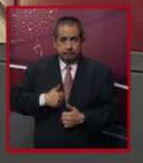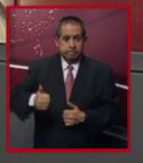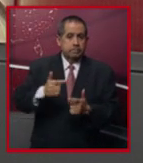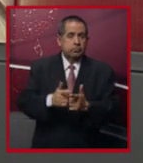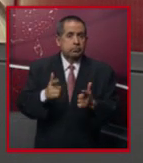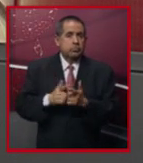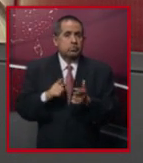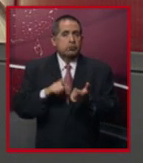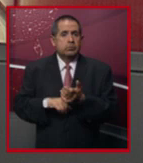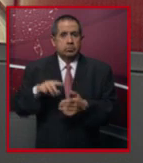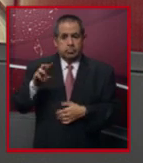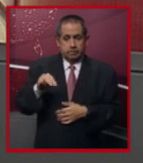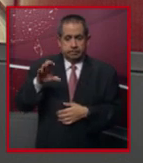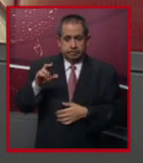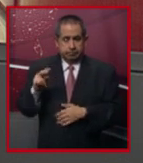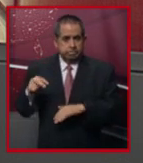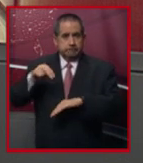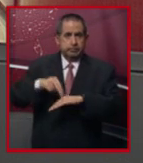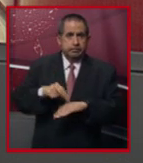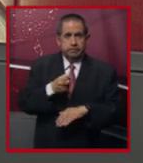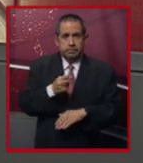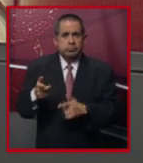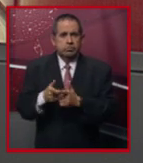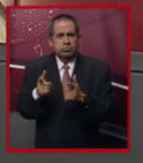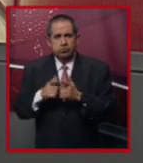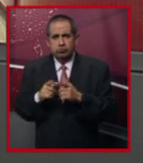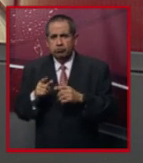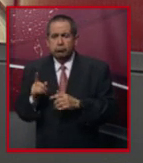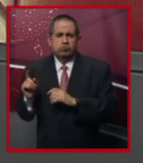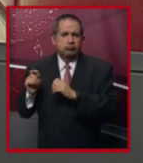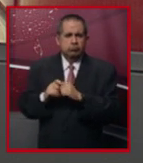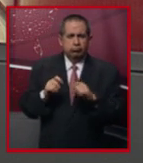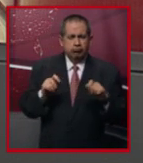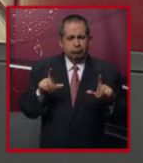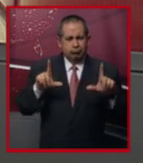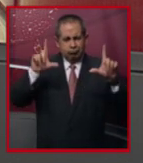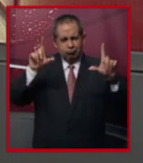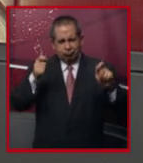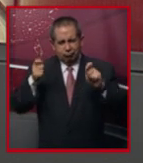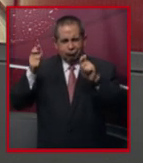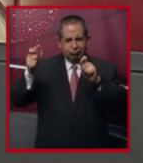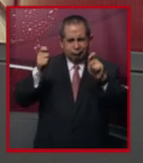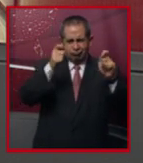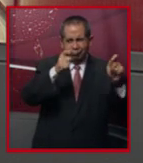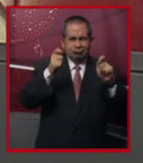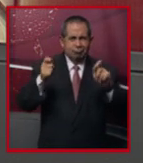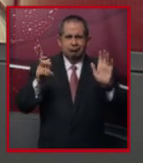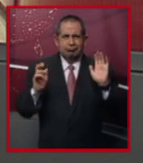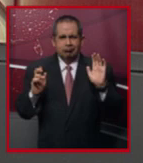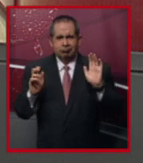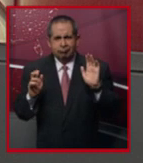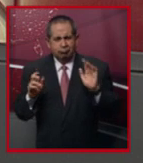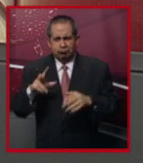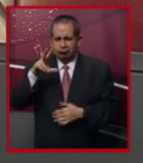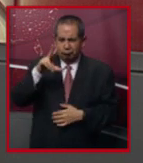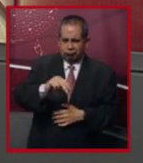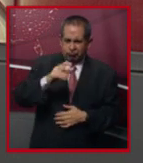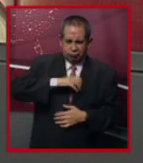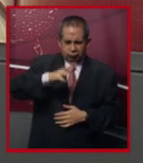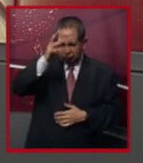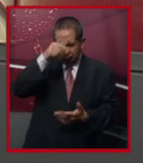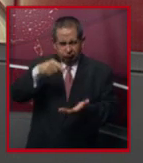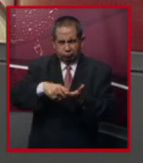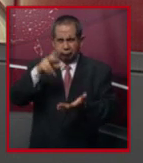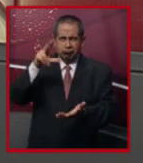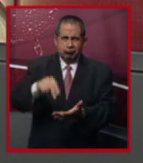Grupo Parlamentario Movimiento Ciudadano, legisladores del partido subieron a tribuna con pancartas para externar así su postura en contra de este